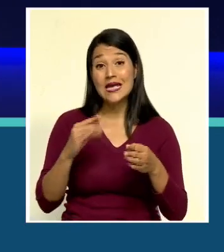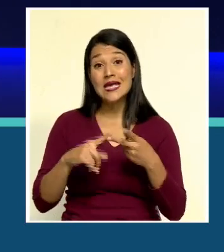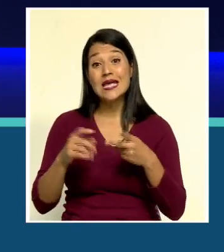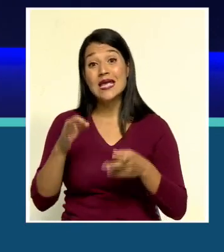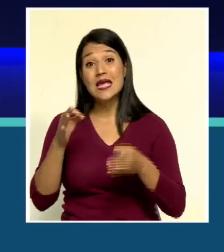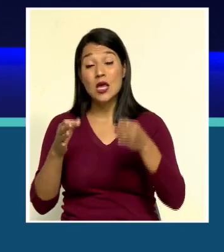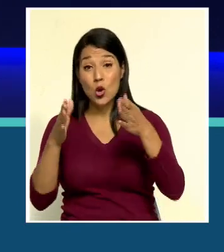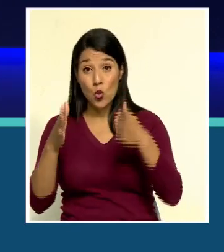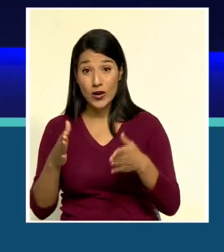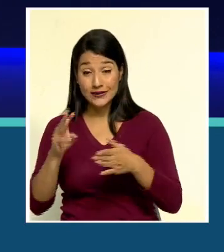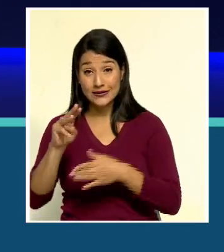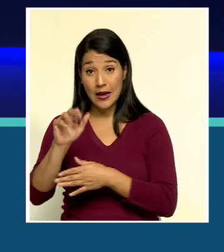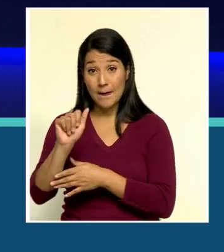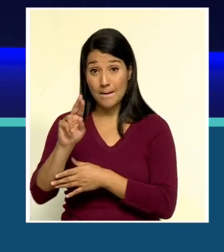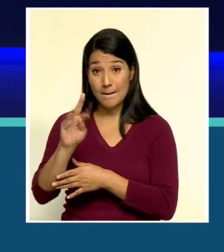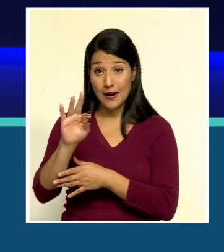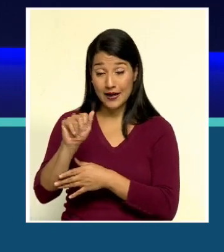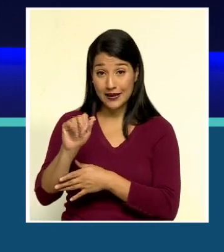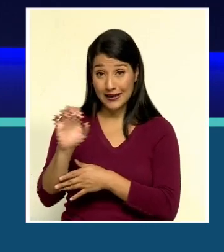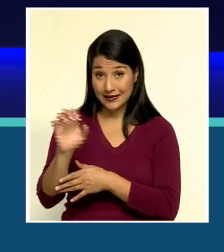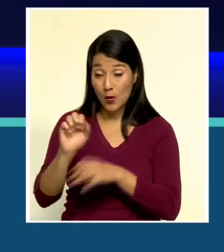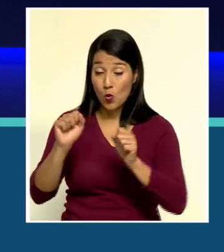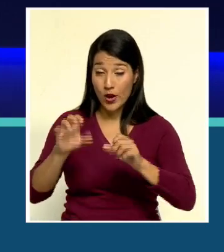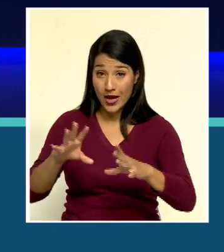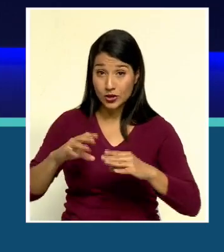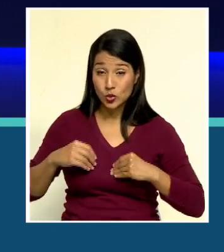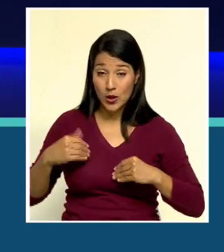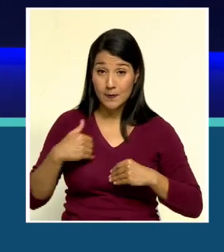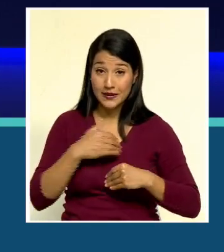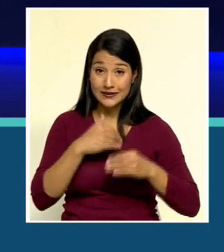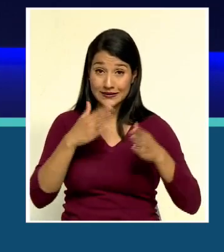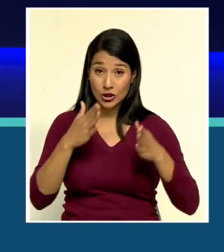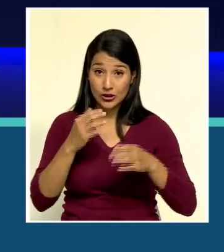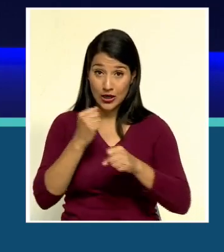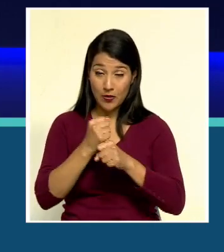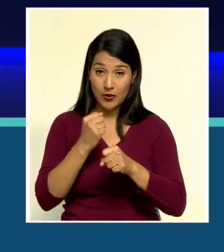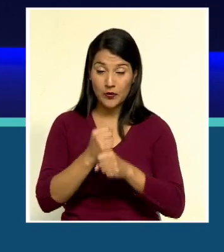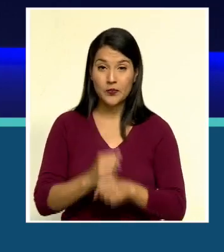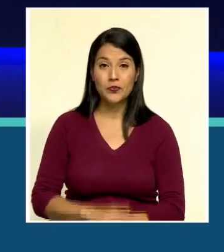Constitucional, Marta Esquivel, asuma el Ministerio de Trabajo.